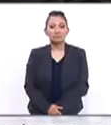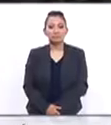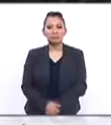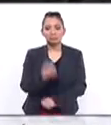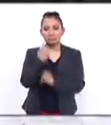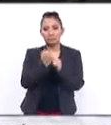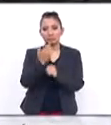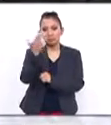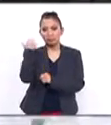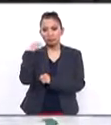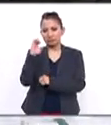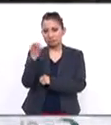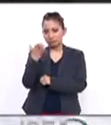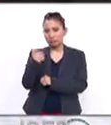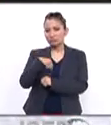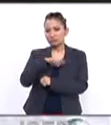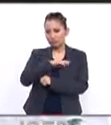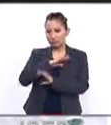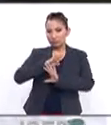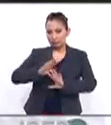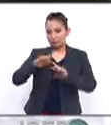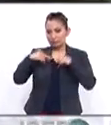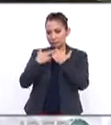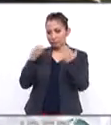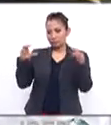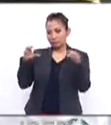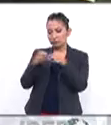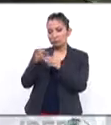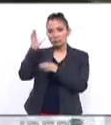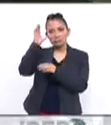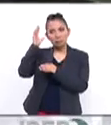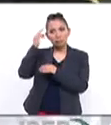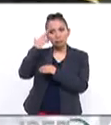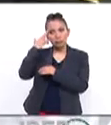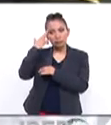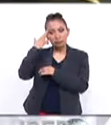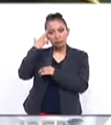El año pasado, en enero, tuvimos la reunión de China con